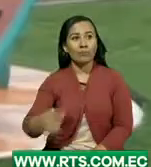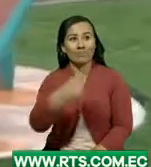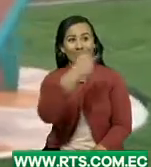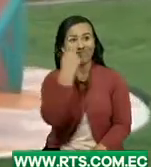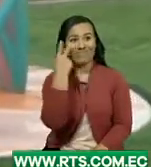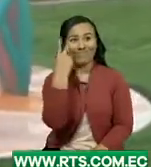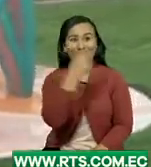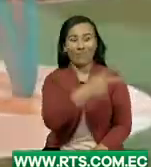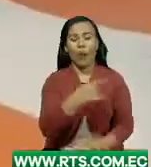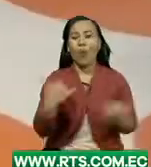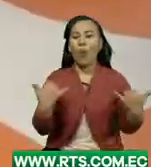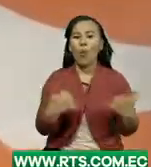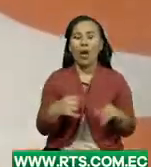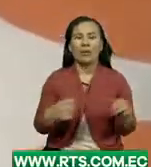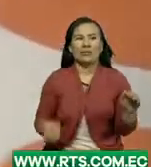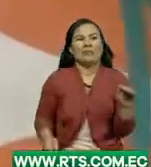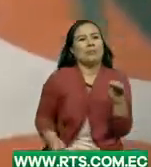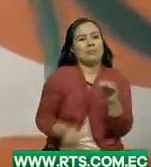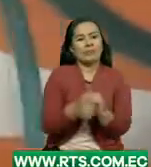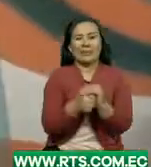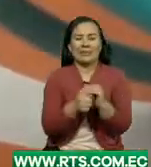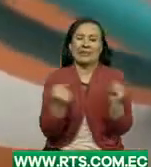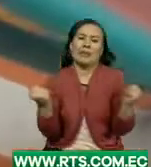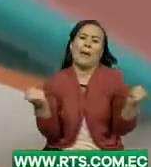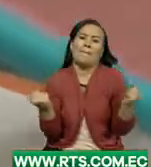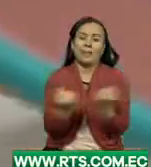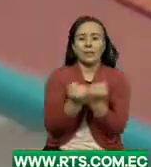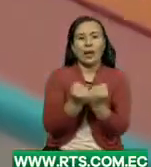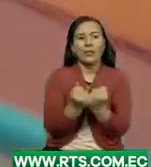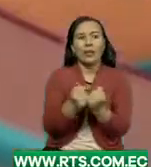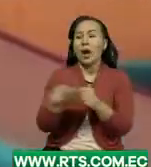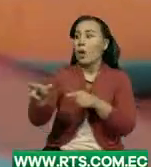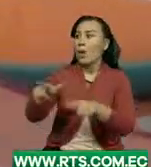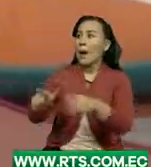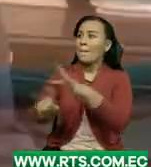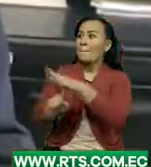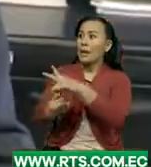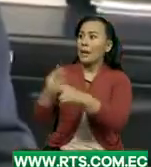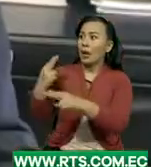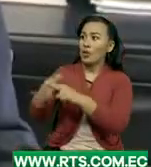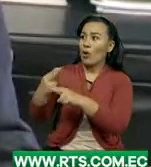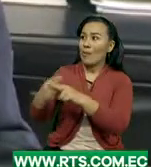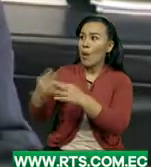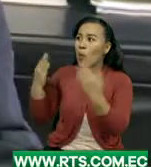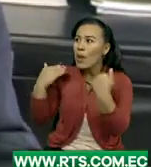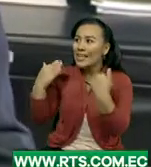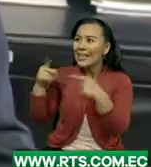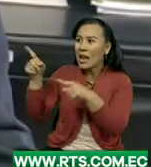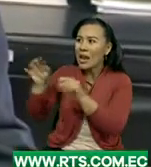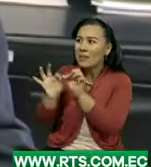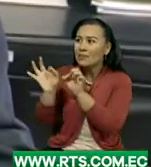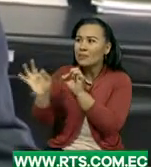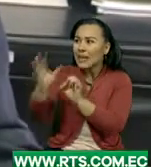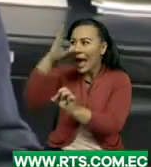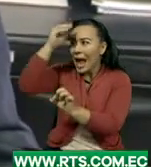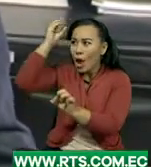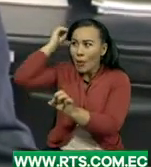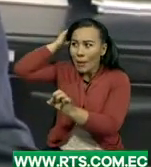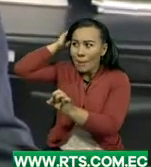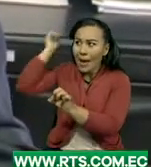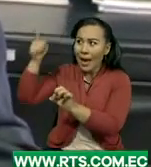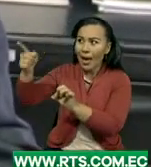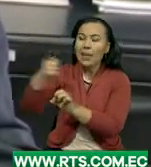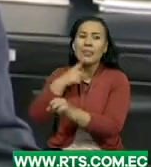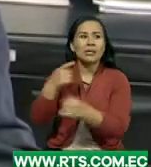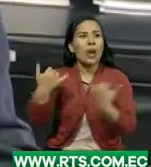juego inclusivo, ubicado en el Parque Guayaquil de la ciudad de Riobamba. Se había procedido a trasladarse en